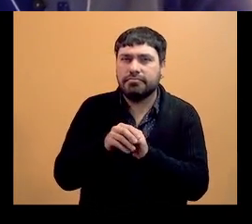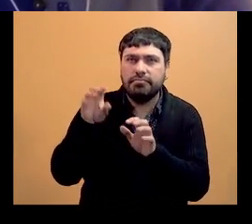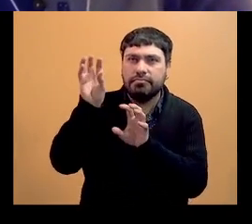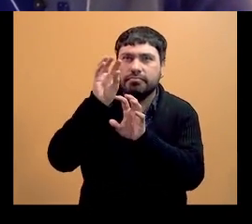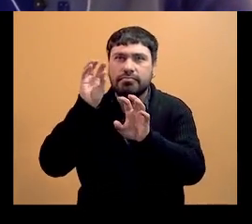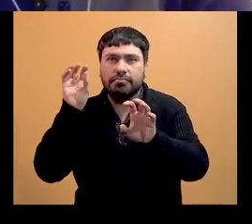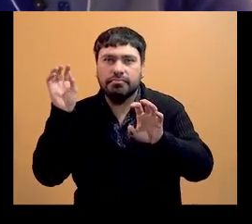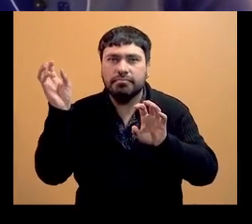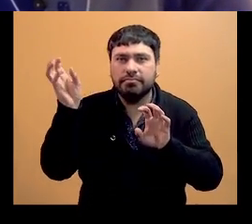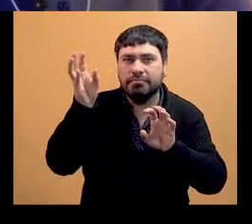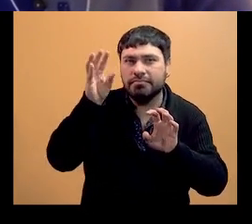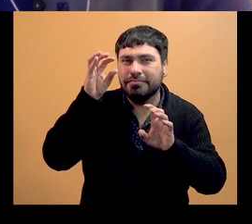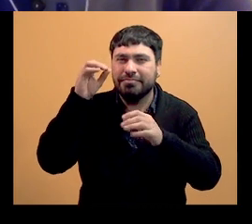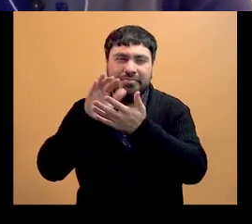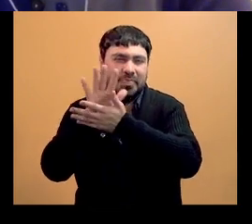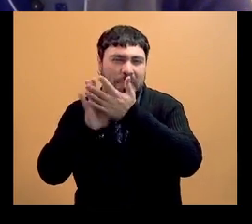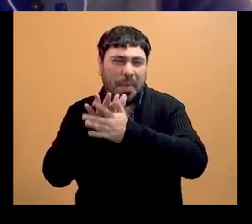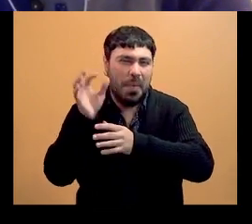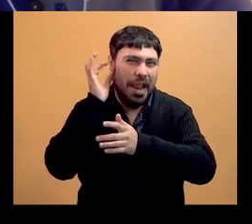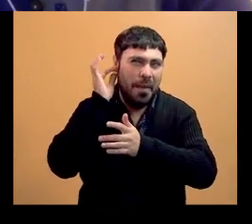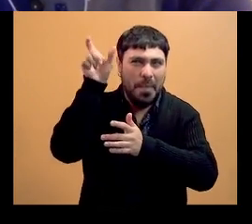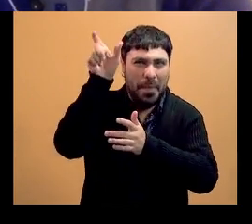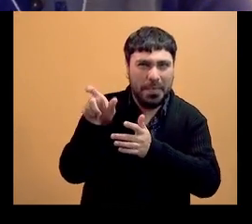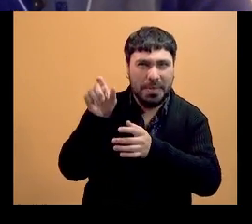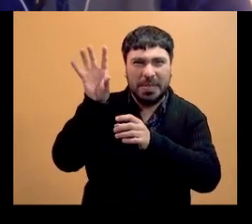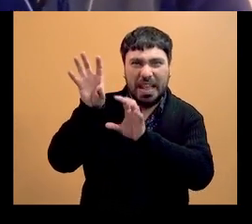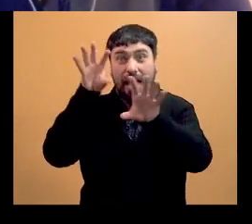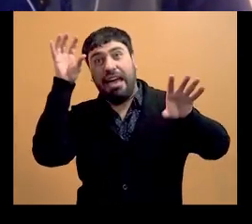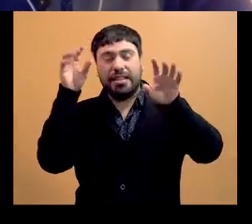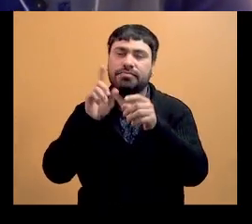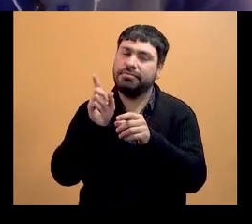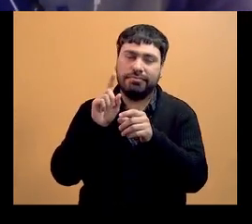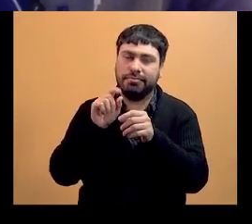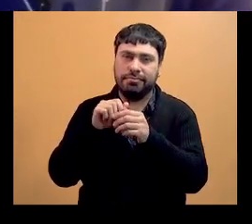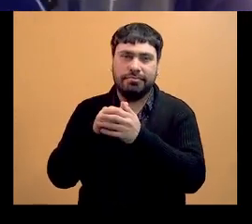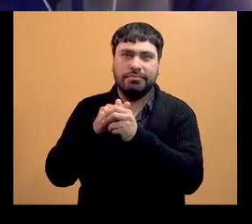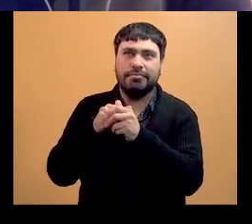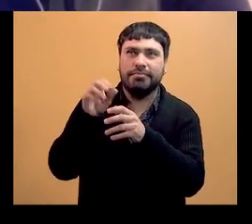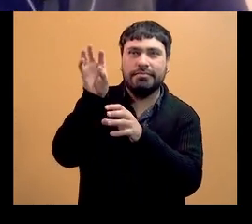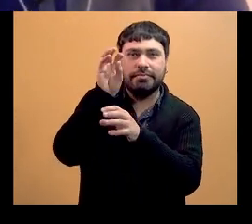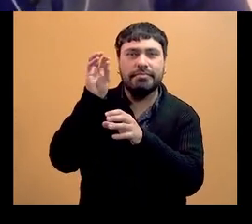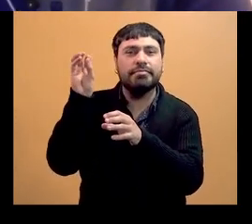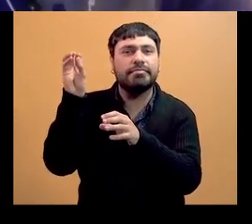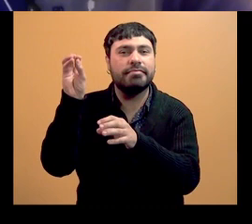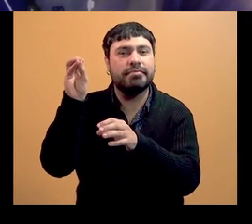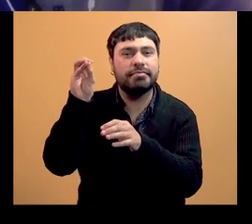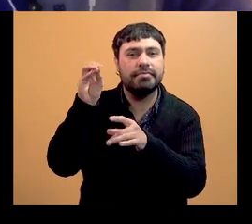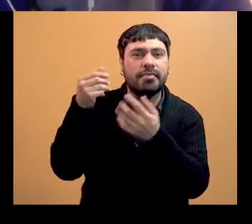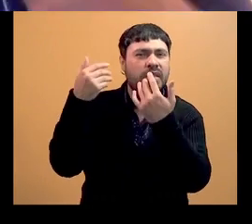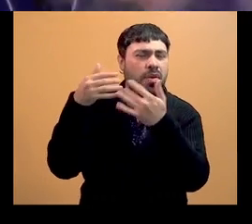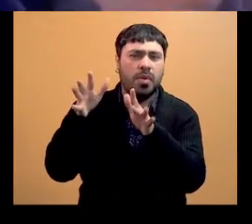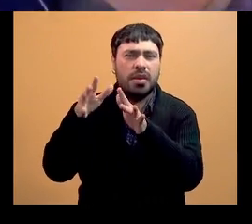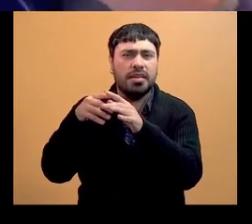que afecte a Sandra Bullock, así que no temamos por ella, eso ya está a salvo de este tema. Pero sí,